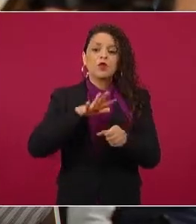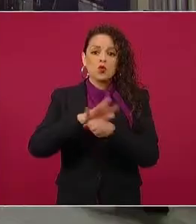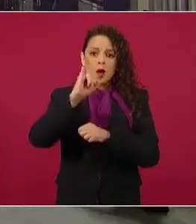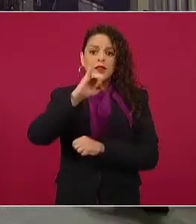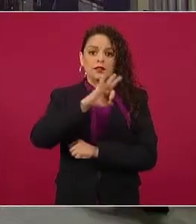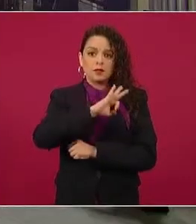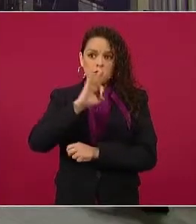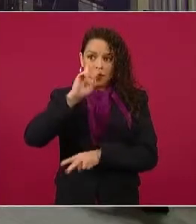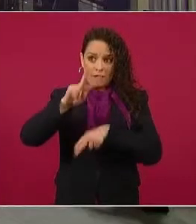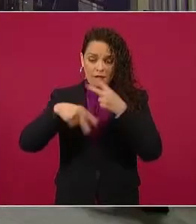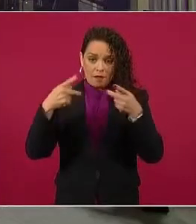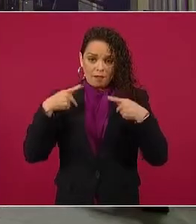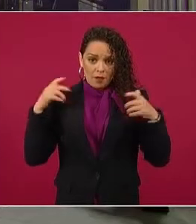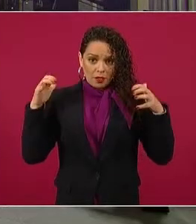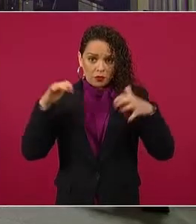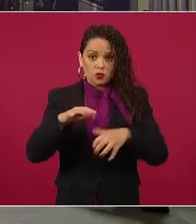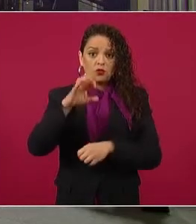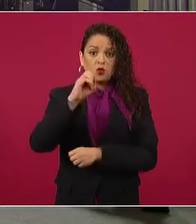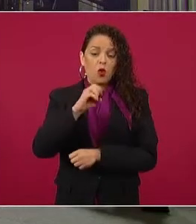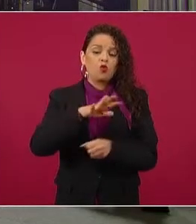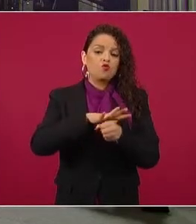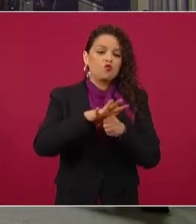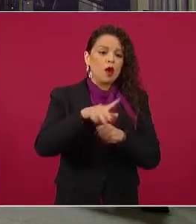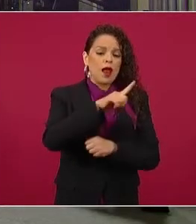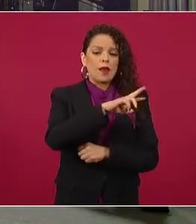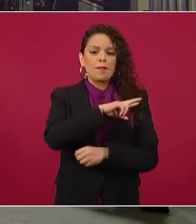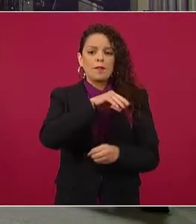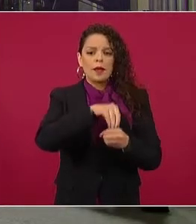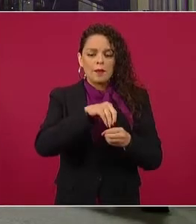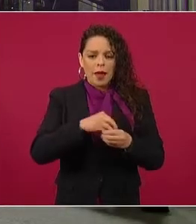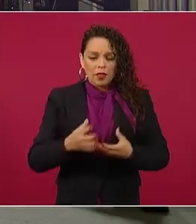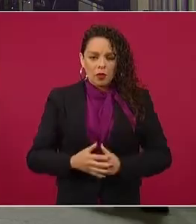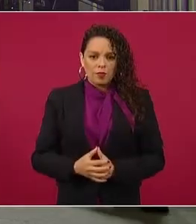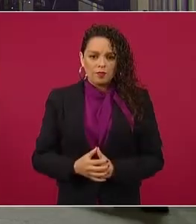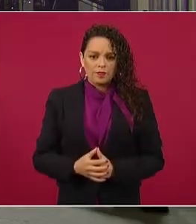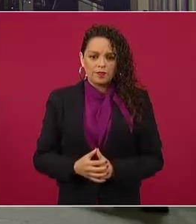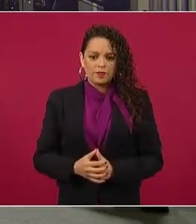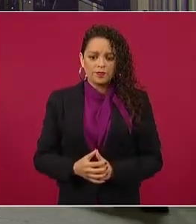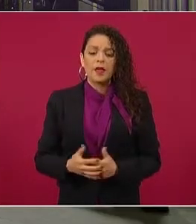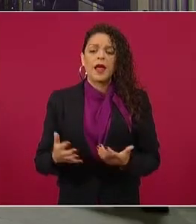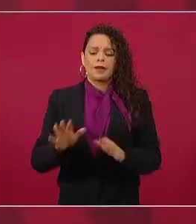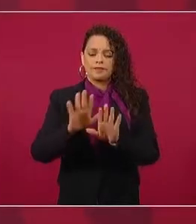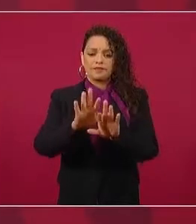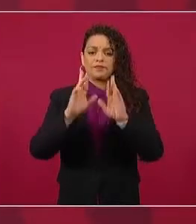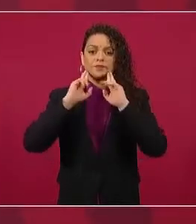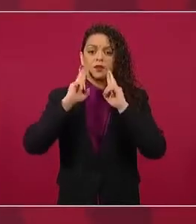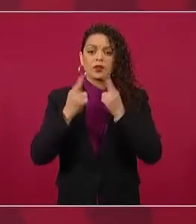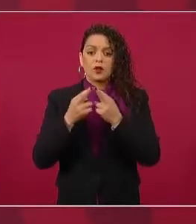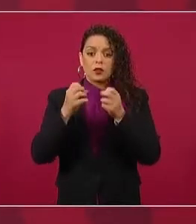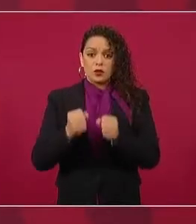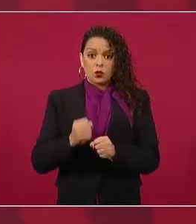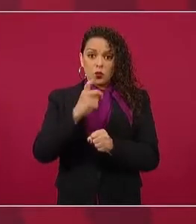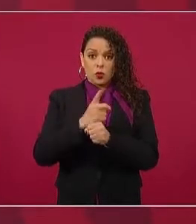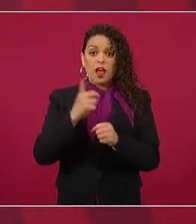privados? Bueno, la reunión de seguridad va a ser en